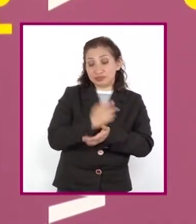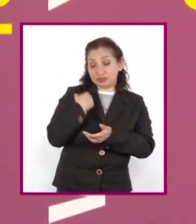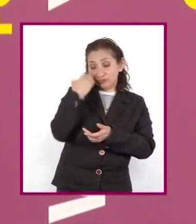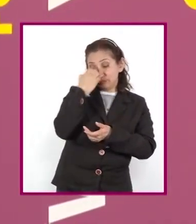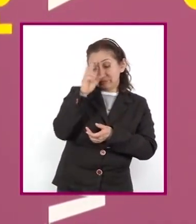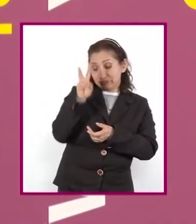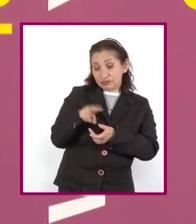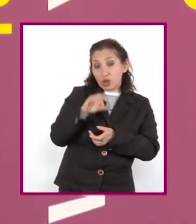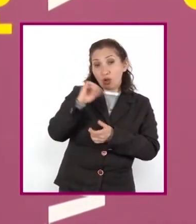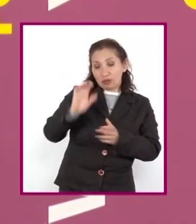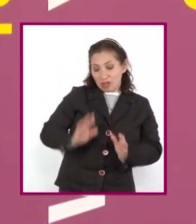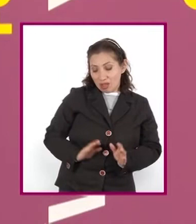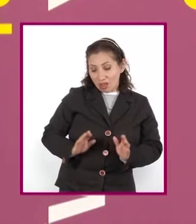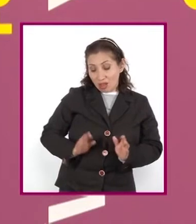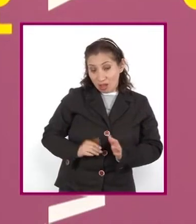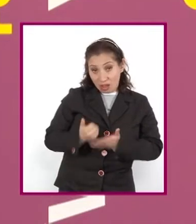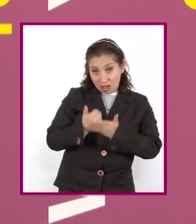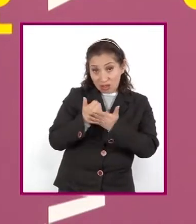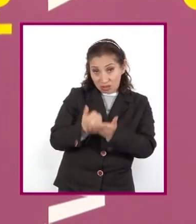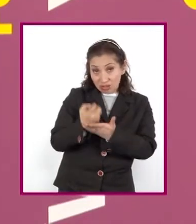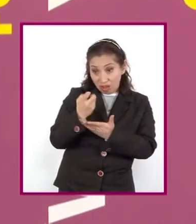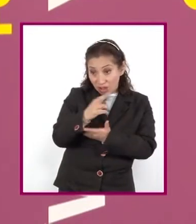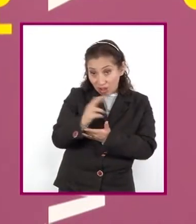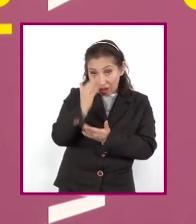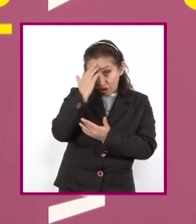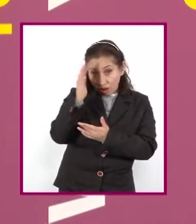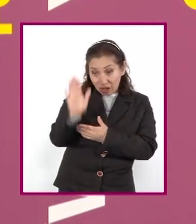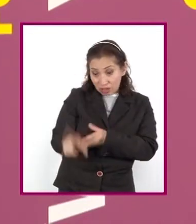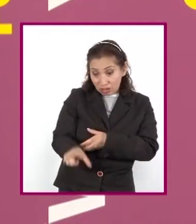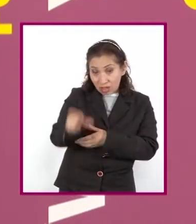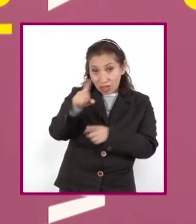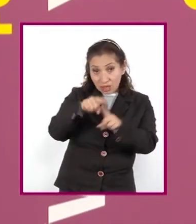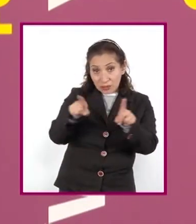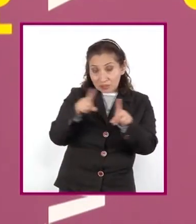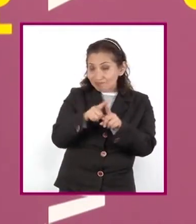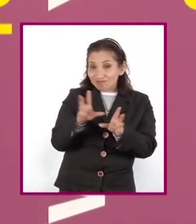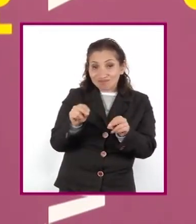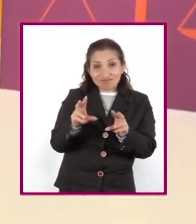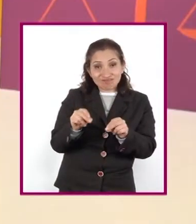otras acciones que desfavorecen el reconocimiento de la diversidad.